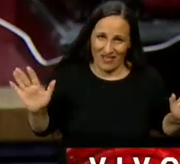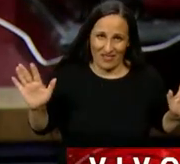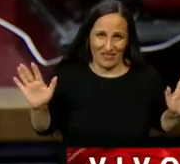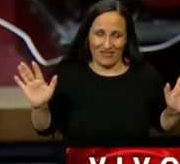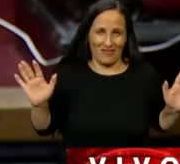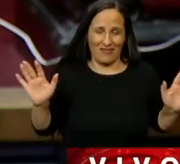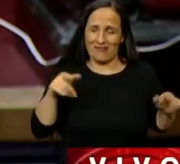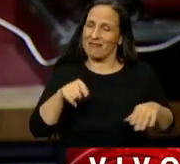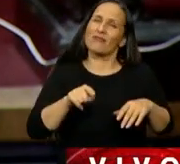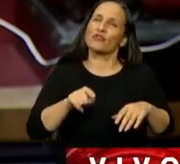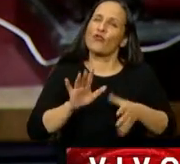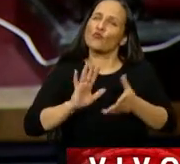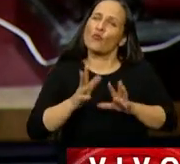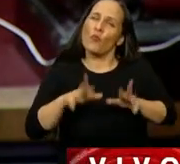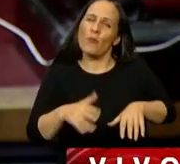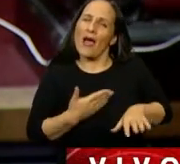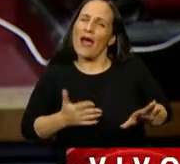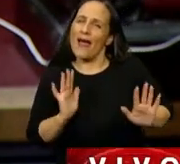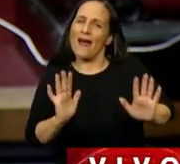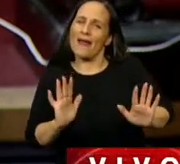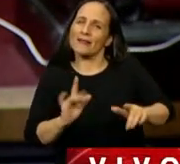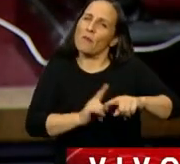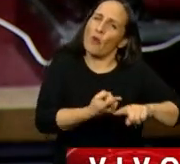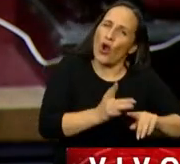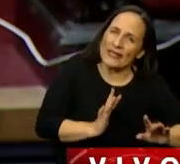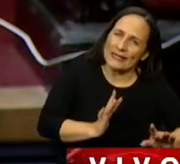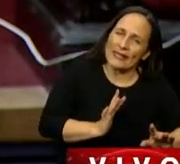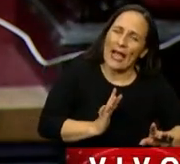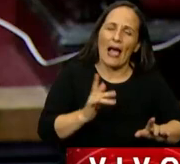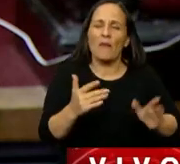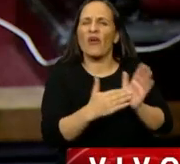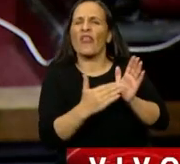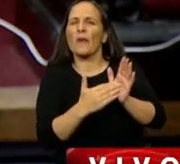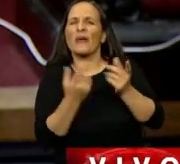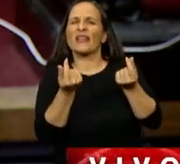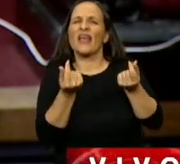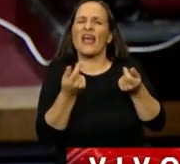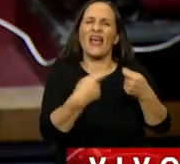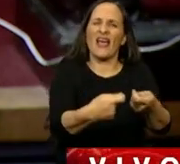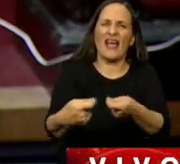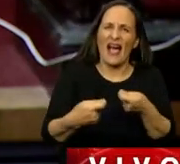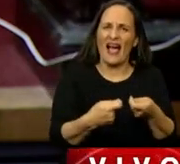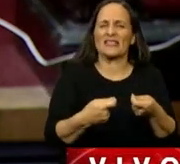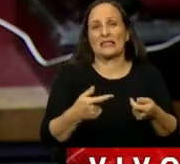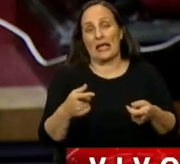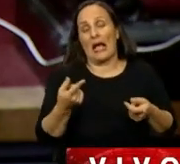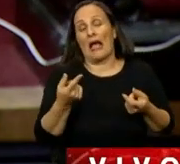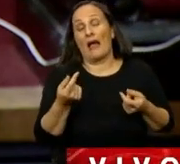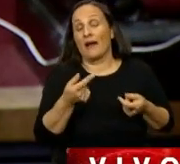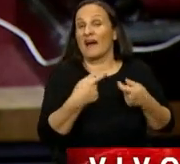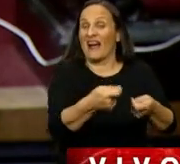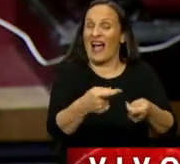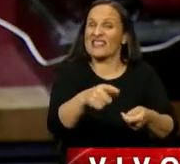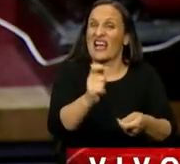Y esa es una política, porque evalúan la calidad de las políticas públicas de acuerdo a la guita que se gasta, es decir, la guita que se llevan